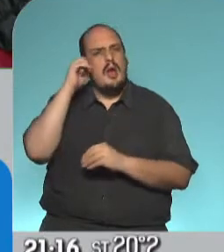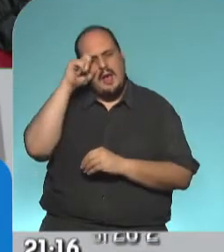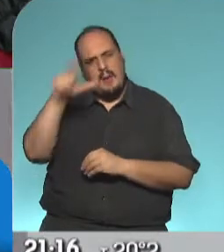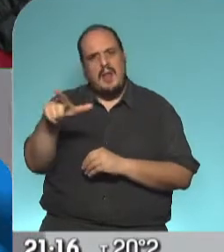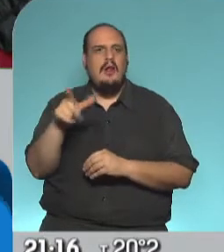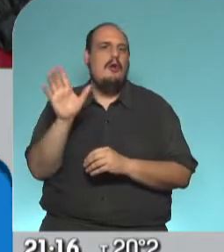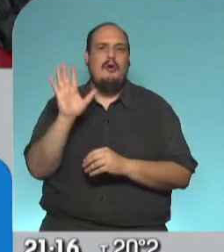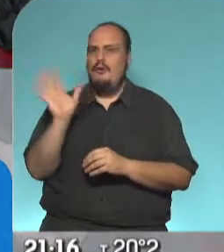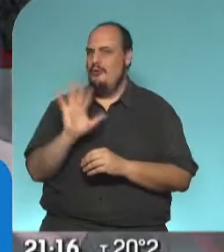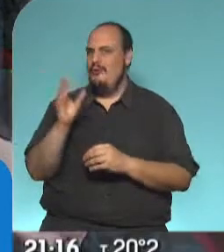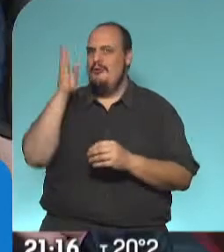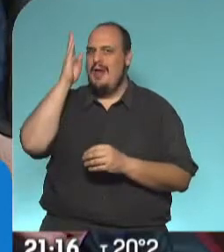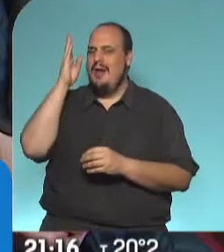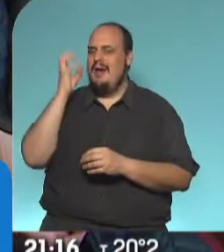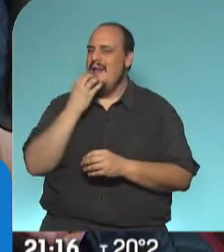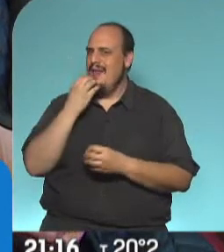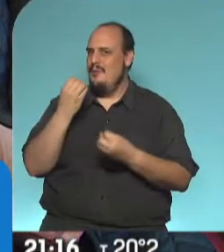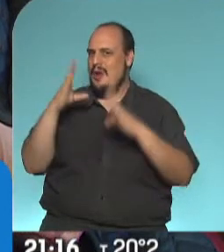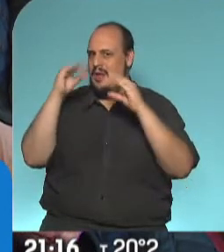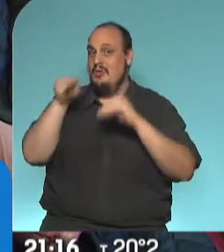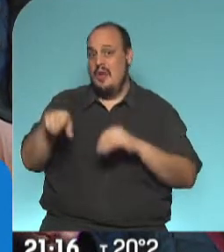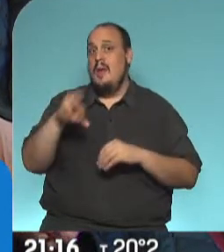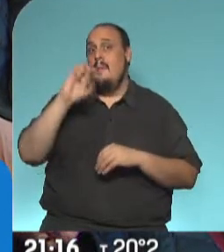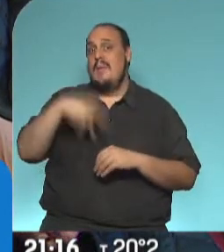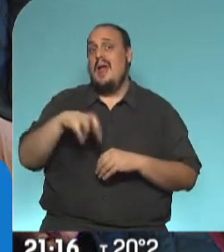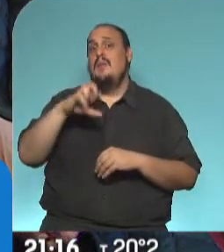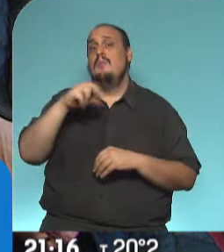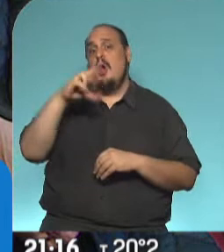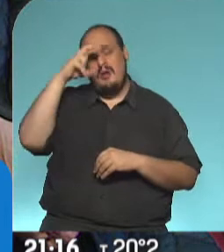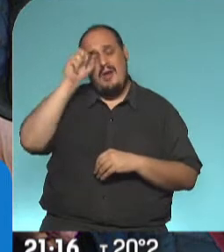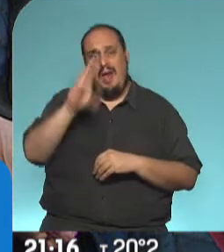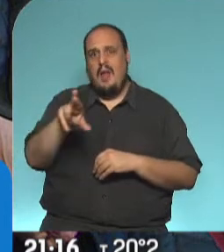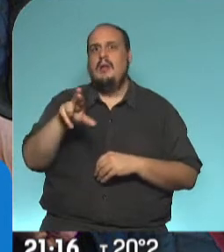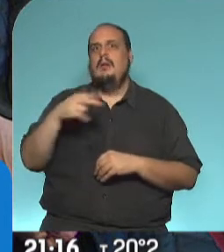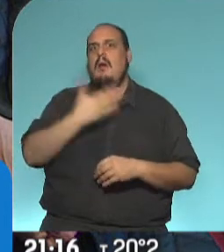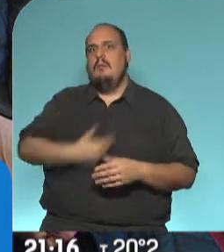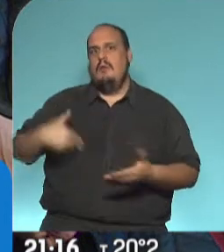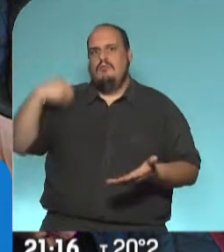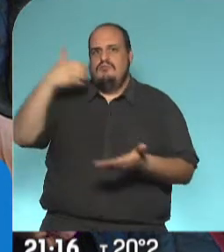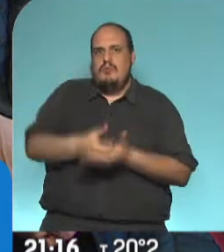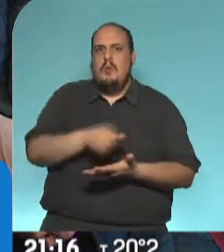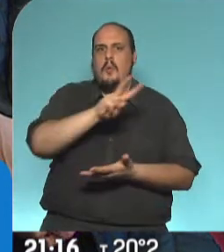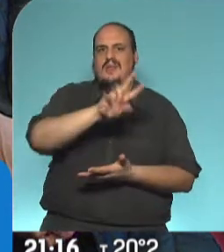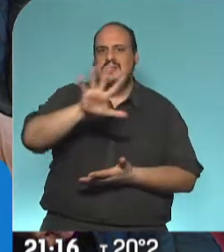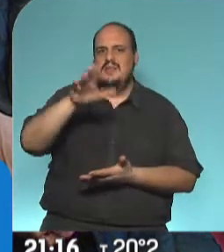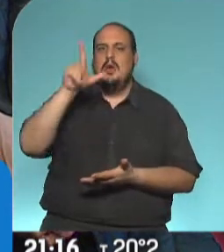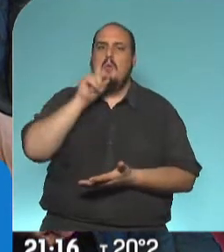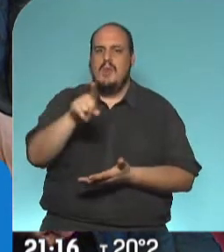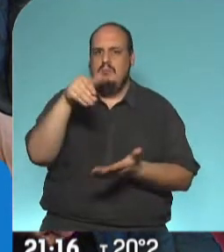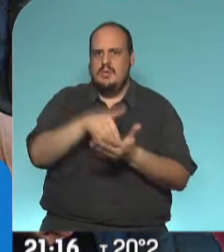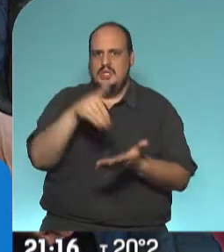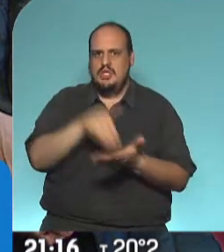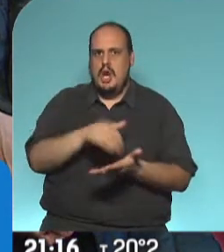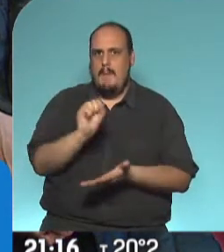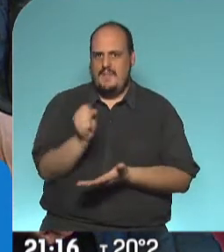buenas noches. En este nuevo relanzamiento del plan Procrear hay una inversión realmente muy fuerte, 25.000 millones